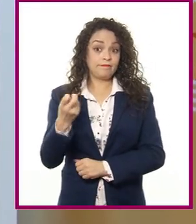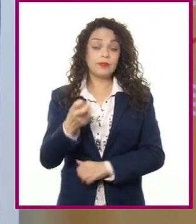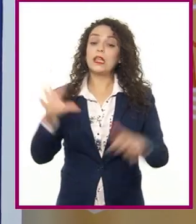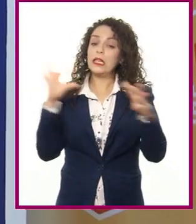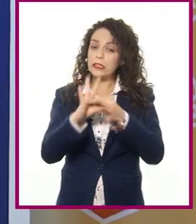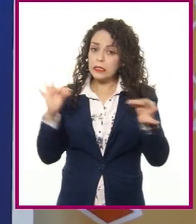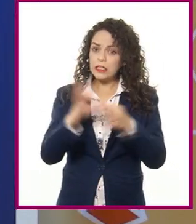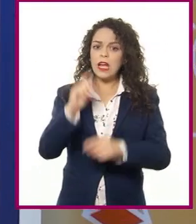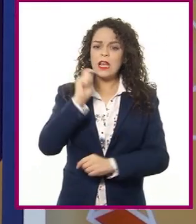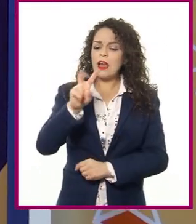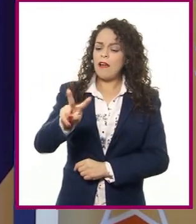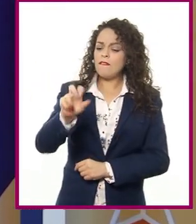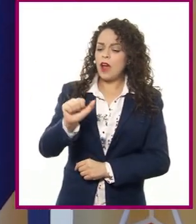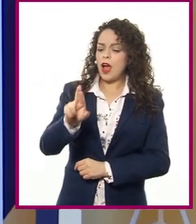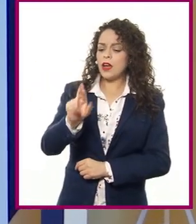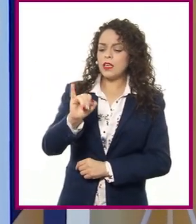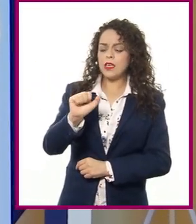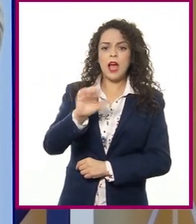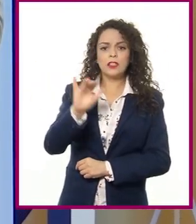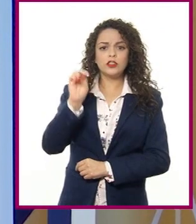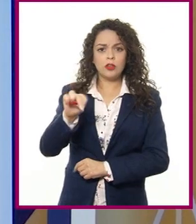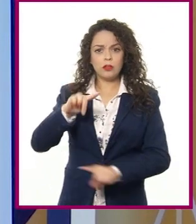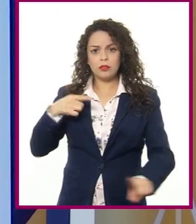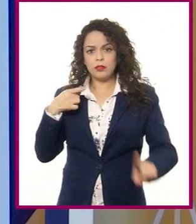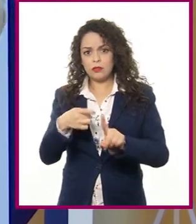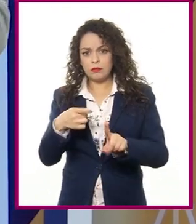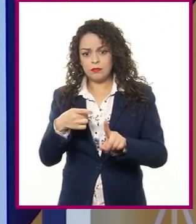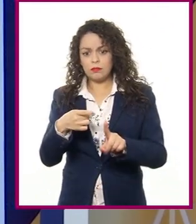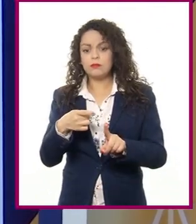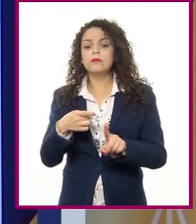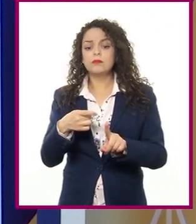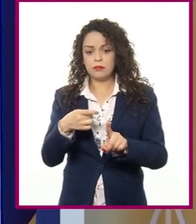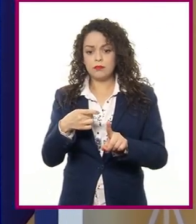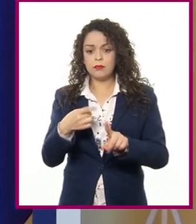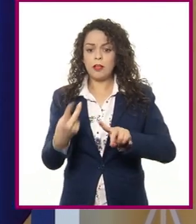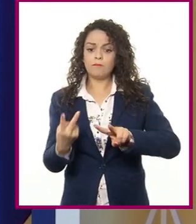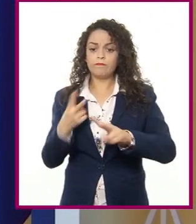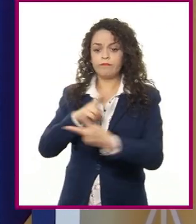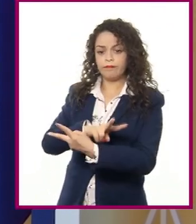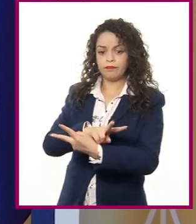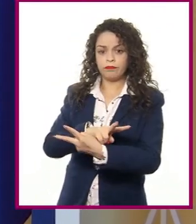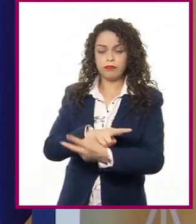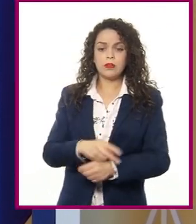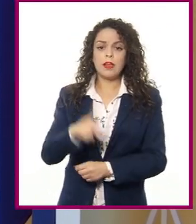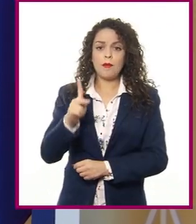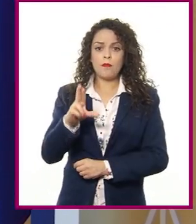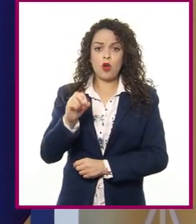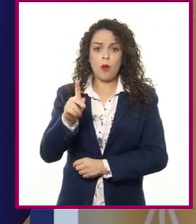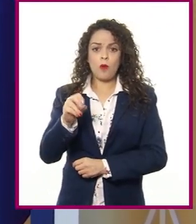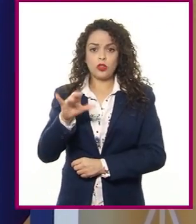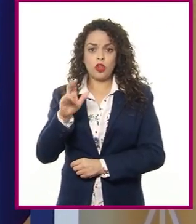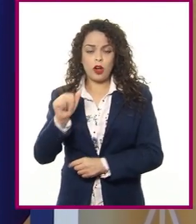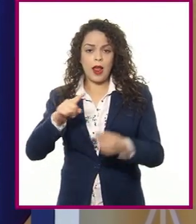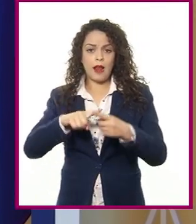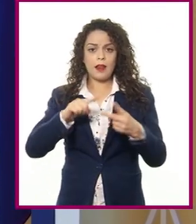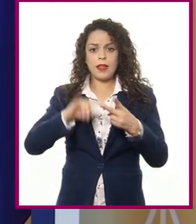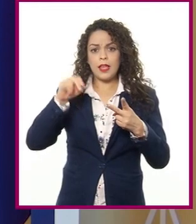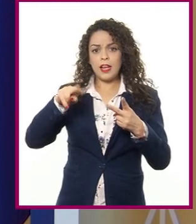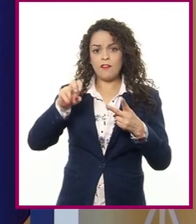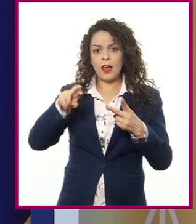la variación directamente proporcional, la variación inversamente proporcional y la variación lineal